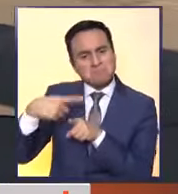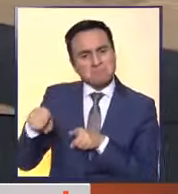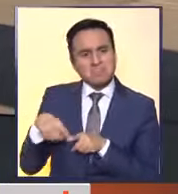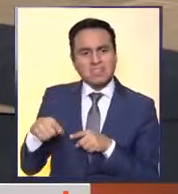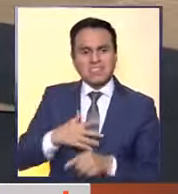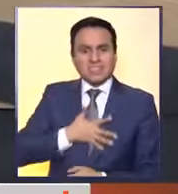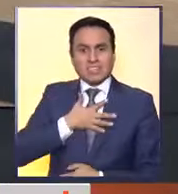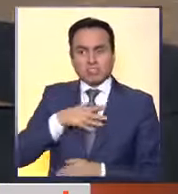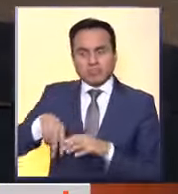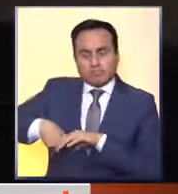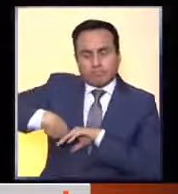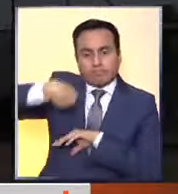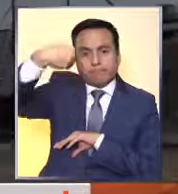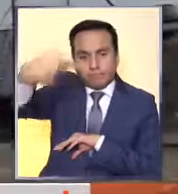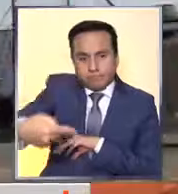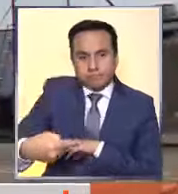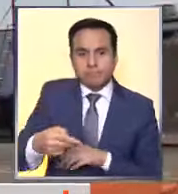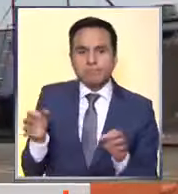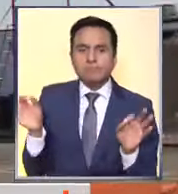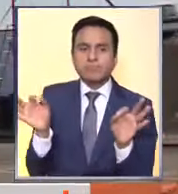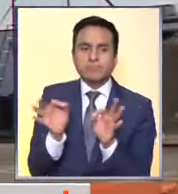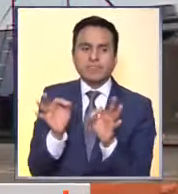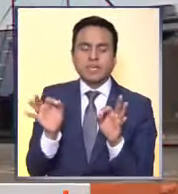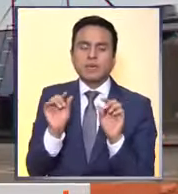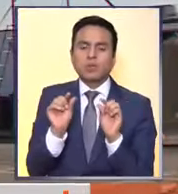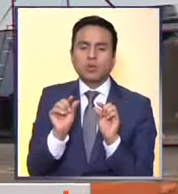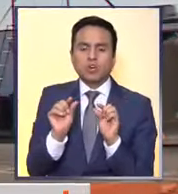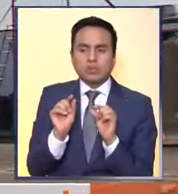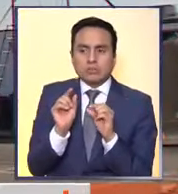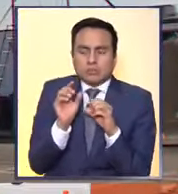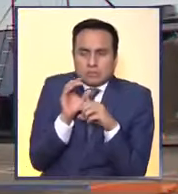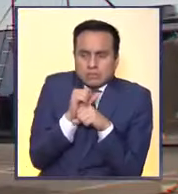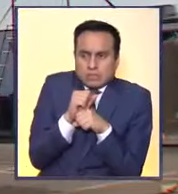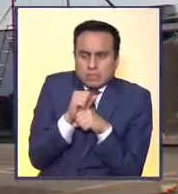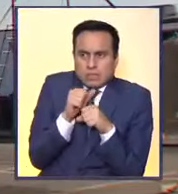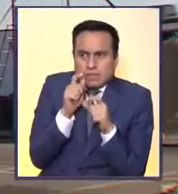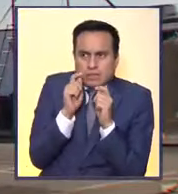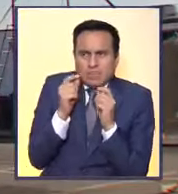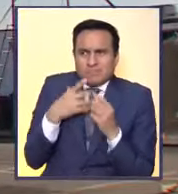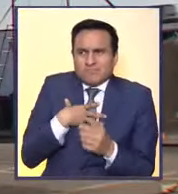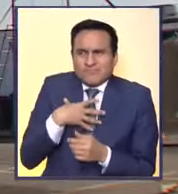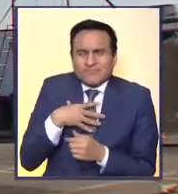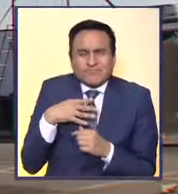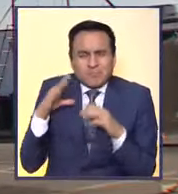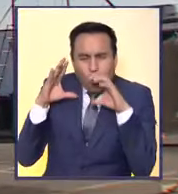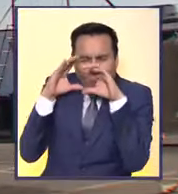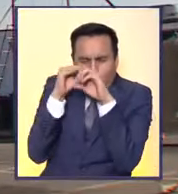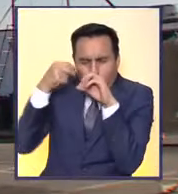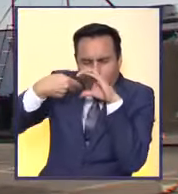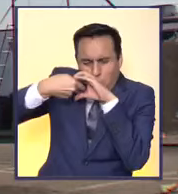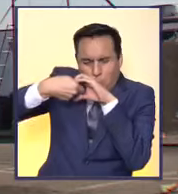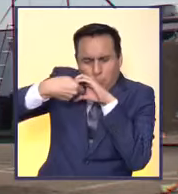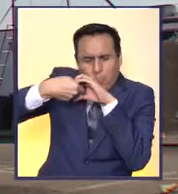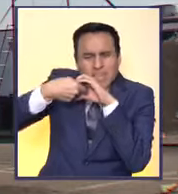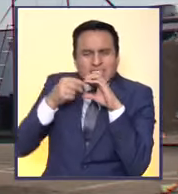ser lanzado por un cañón. Es un poco claustrofóbico porque es muy, muy